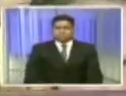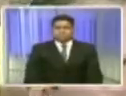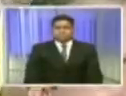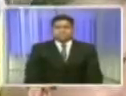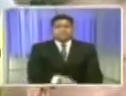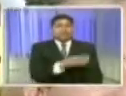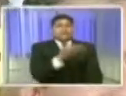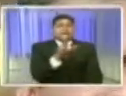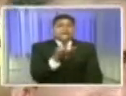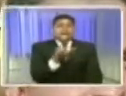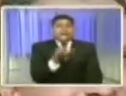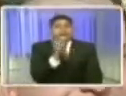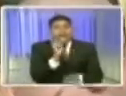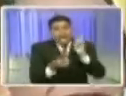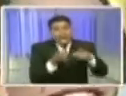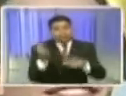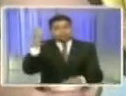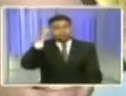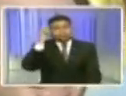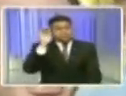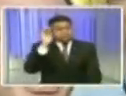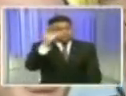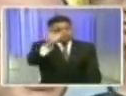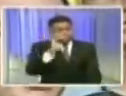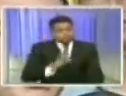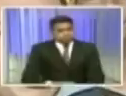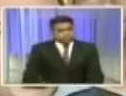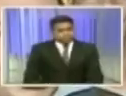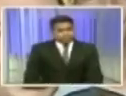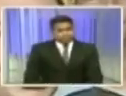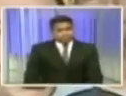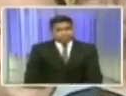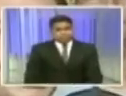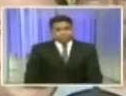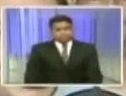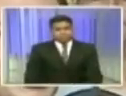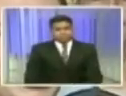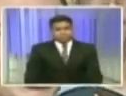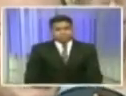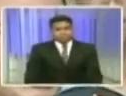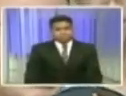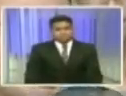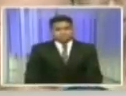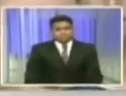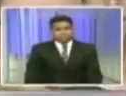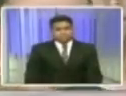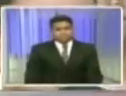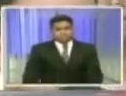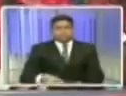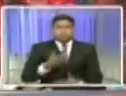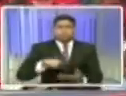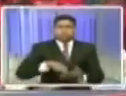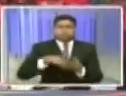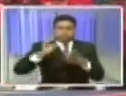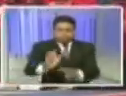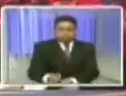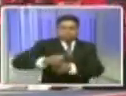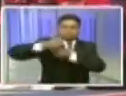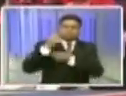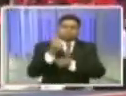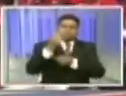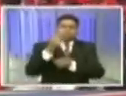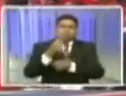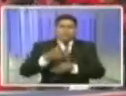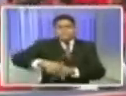algún día, que no debe llegar, nos tocara tomar un fusil, que la